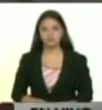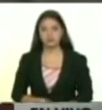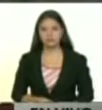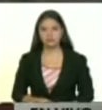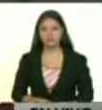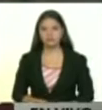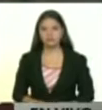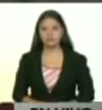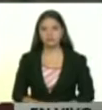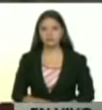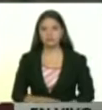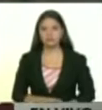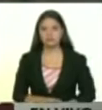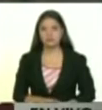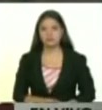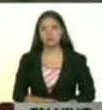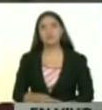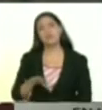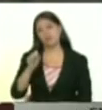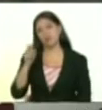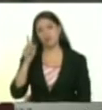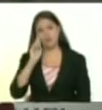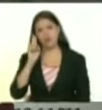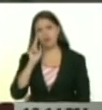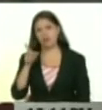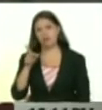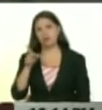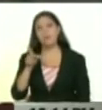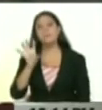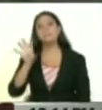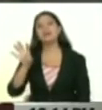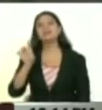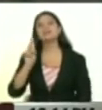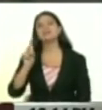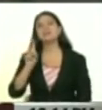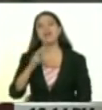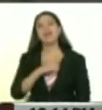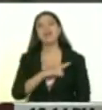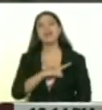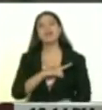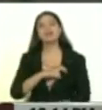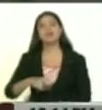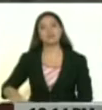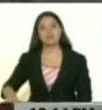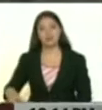que por razones que podemos entender, que se trata de Indonesia,